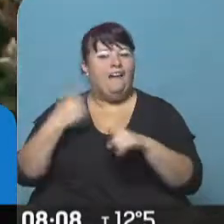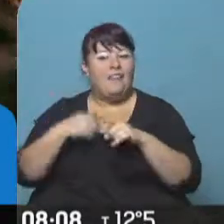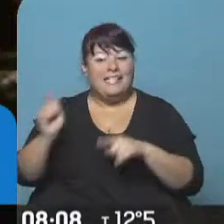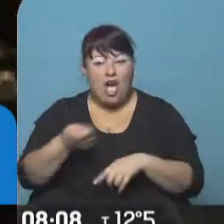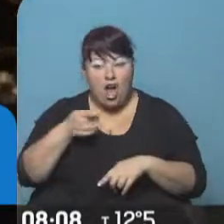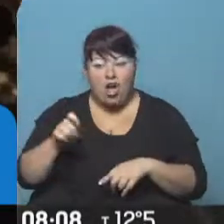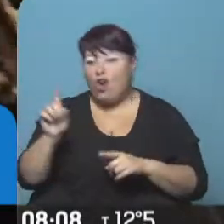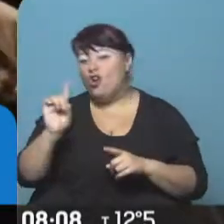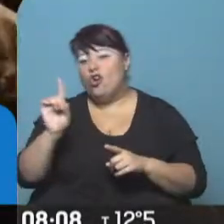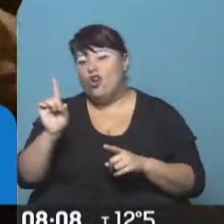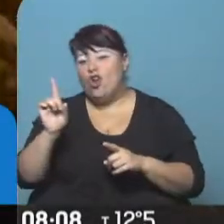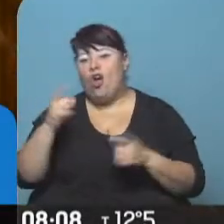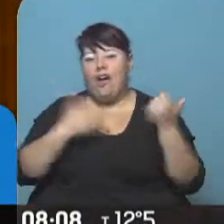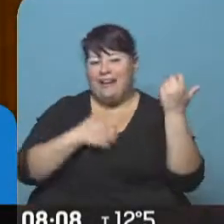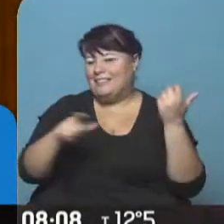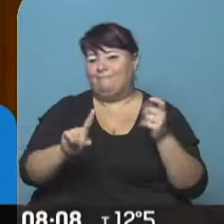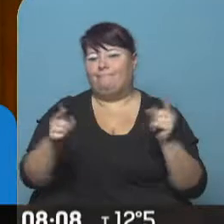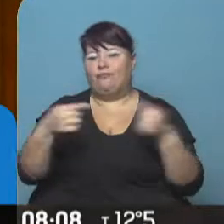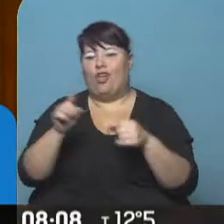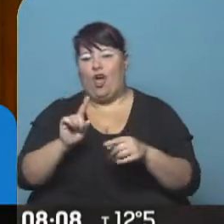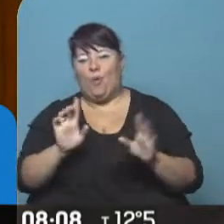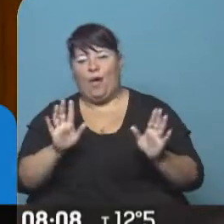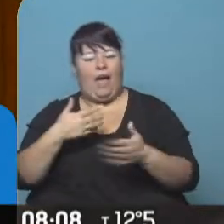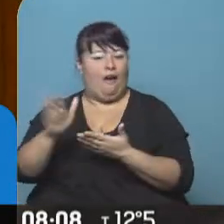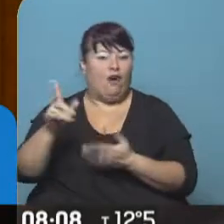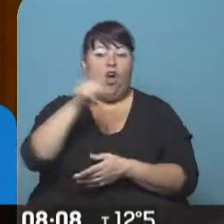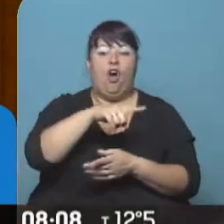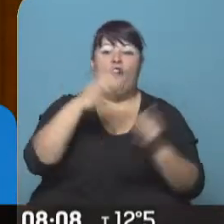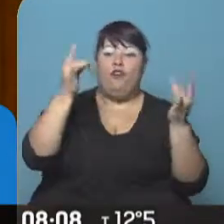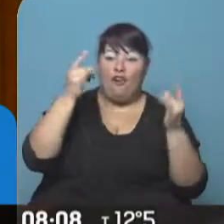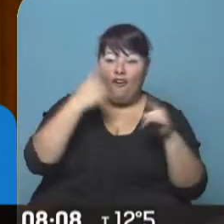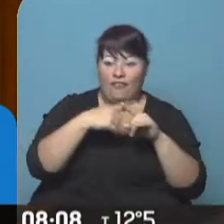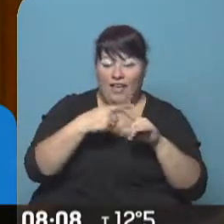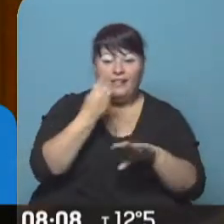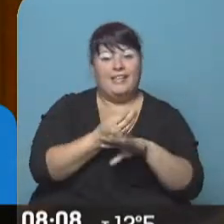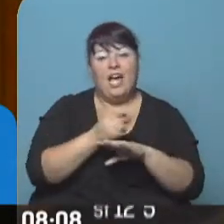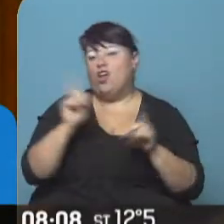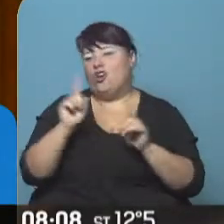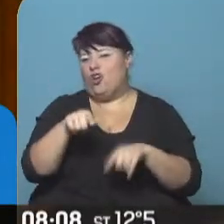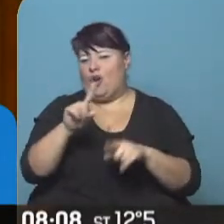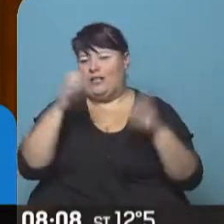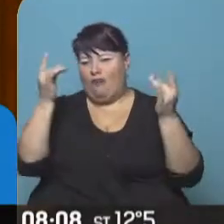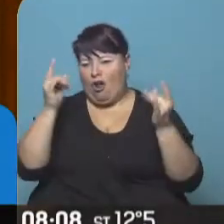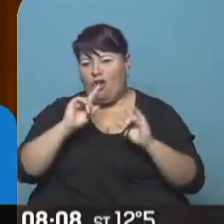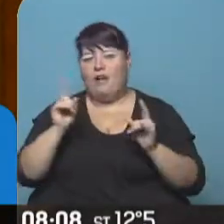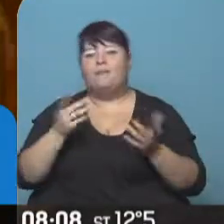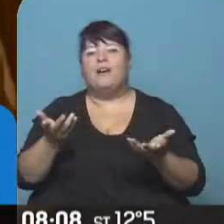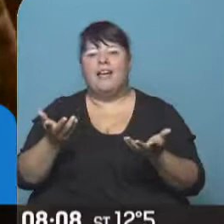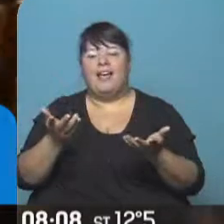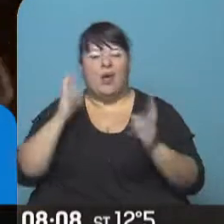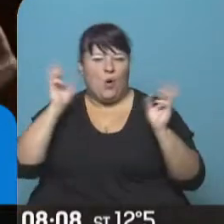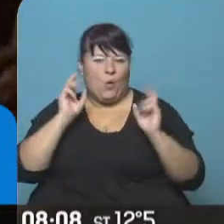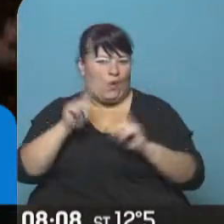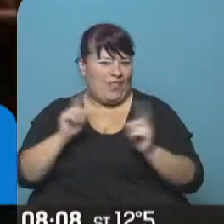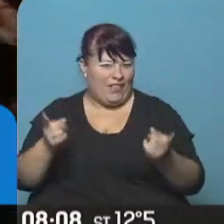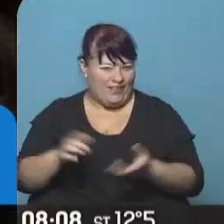rock, no, hay un charango, esto no, fuera, o en una peña. No, esto no es folclore porque hacen ruido,